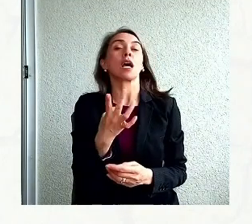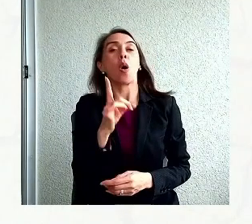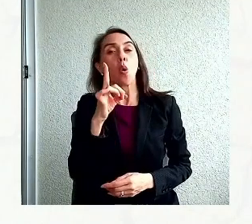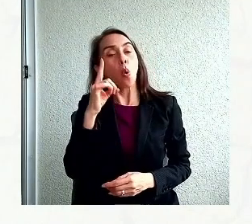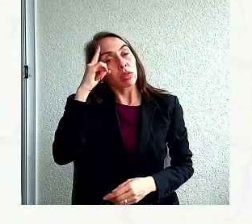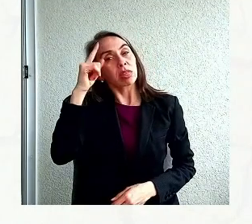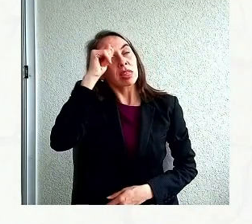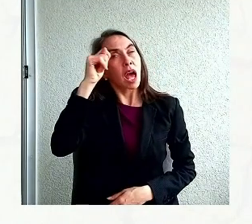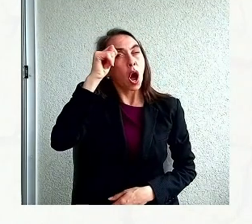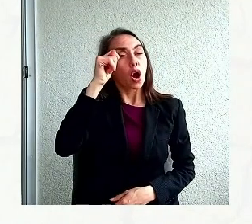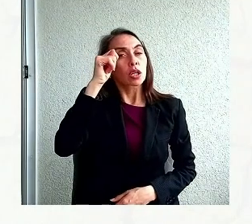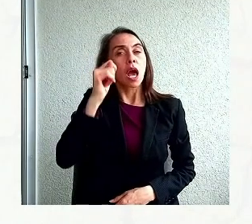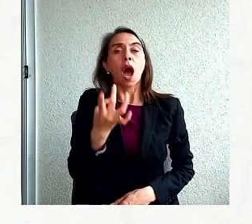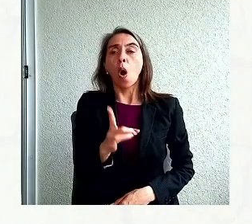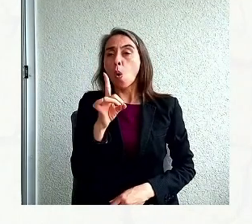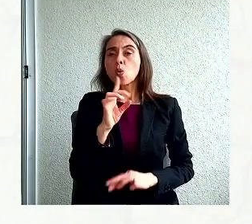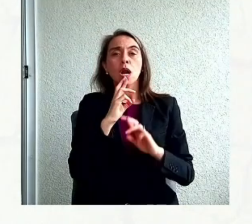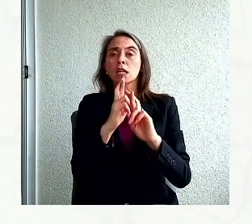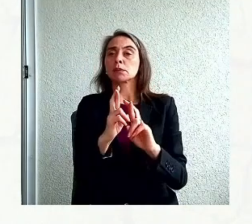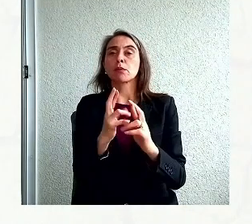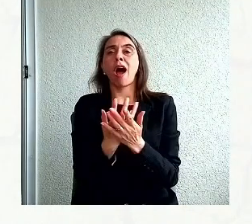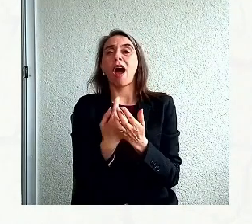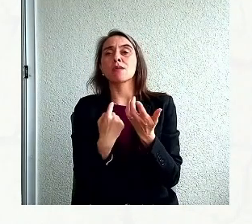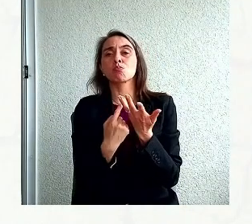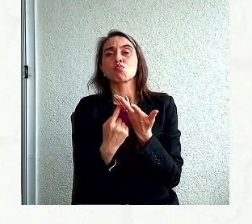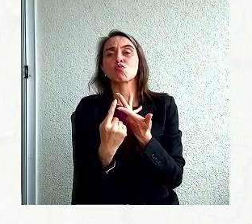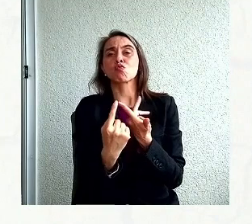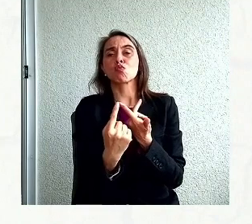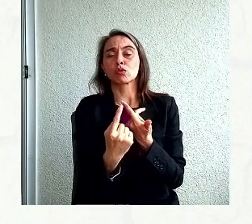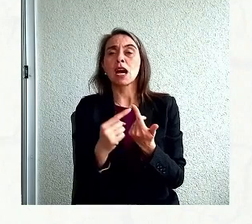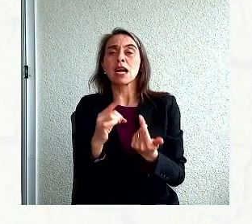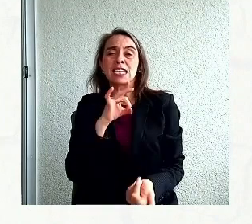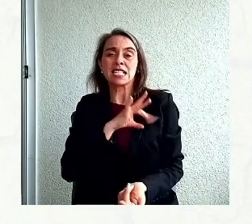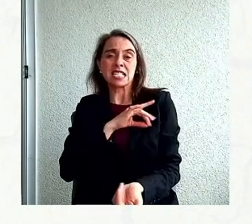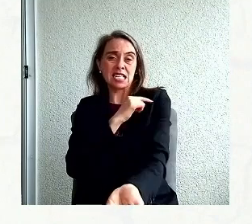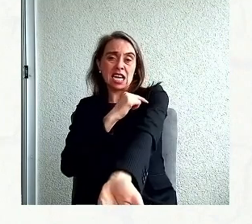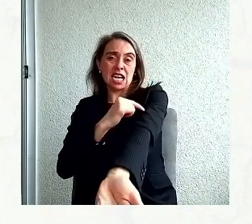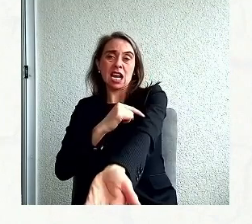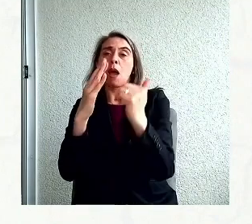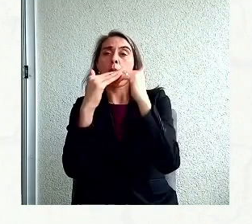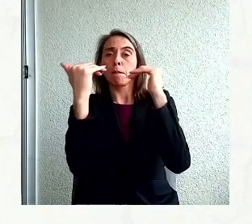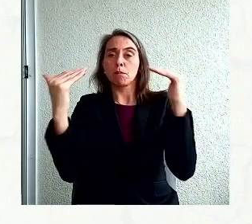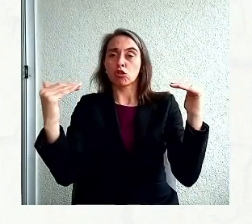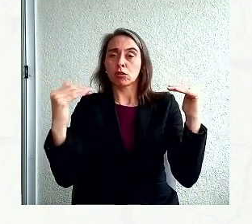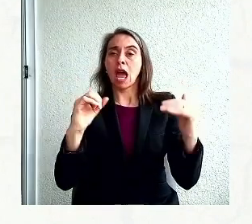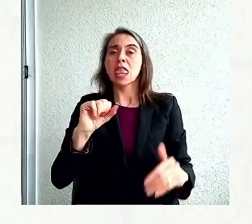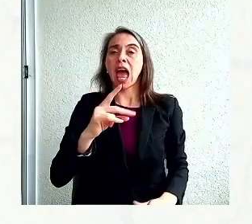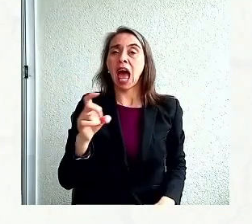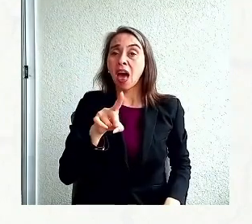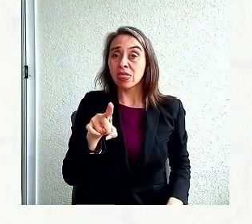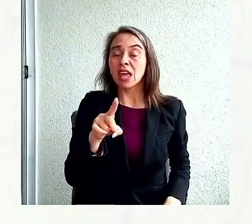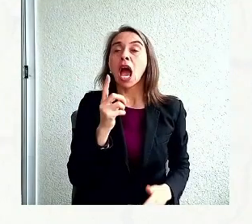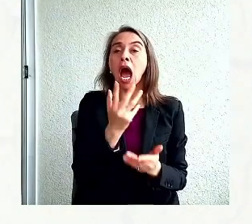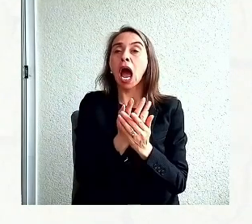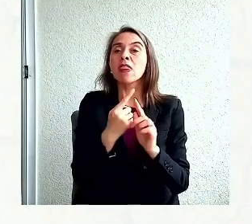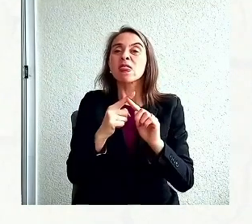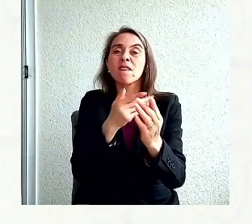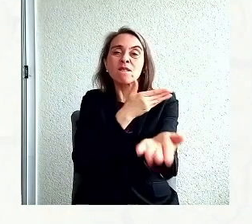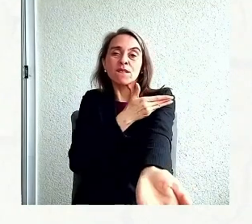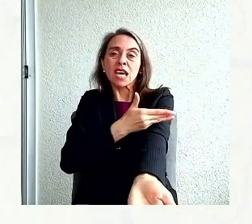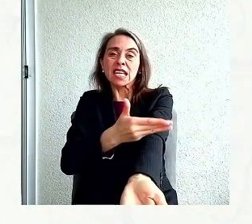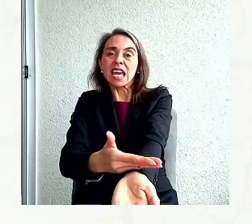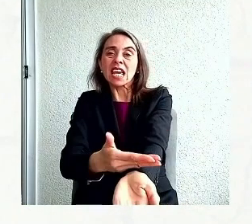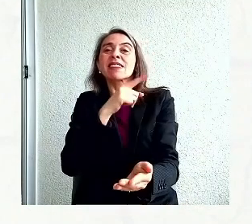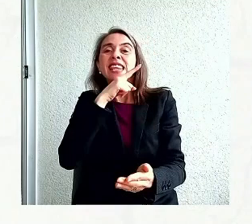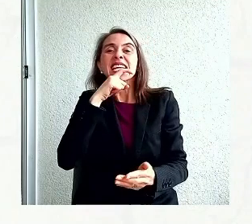Andes de Chile tenemos los Andes secos y los Andes húmedos, ¿no es cierto?, y que se diferencian mucho unos de otros en torno a sus climas y a